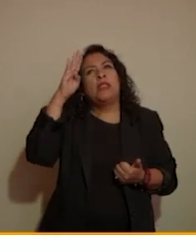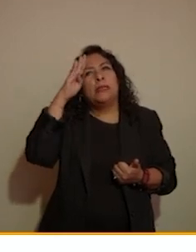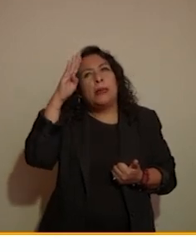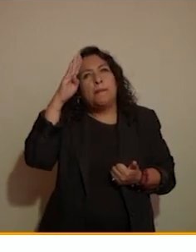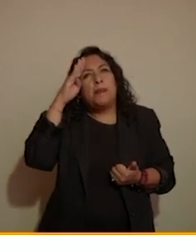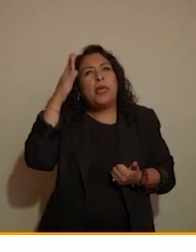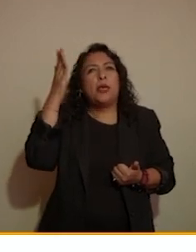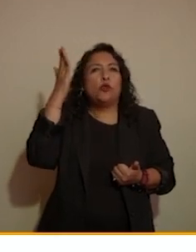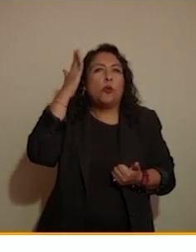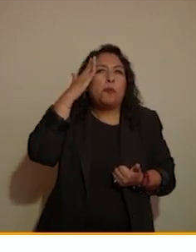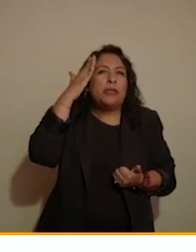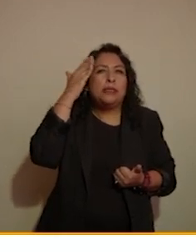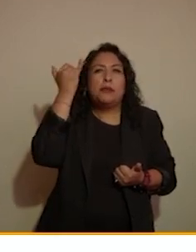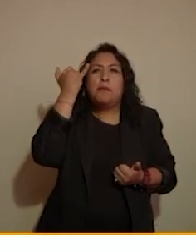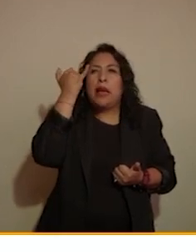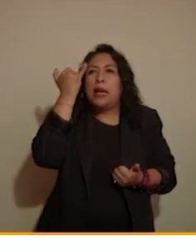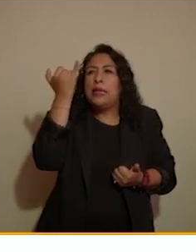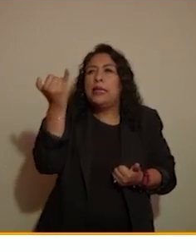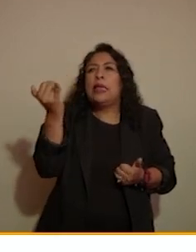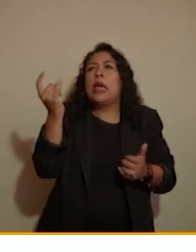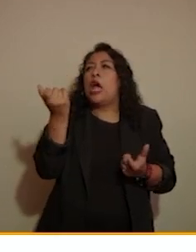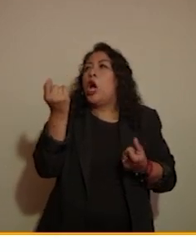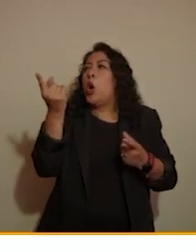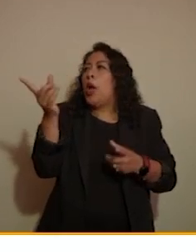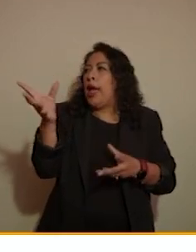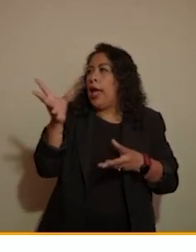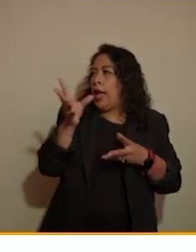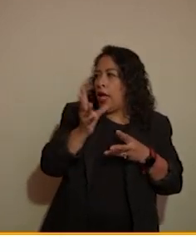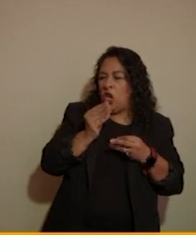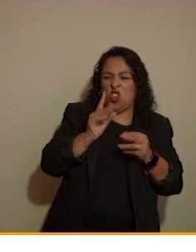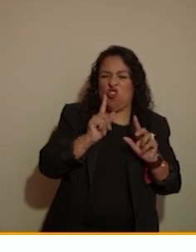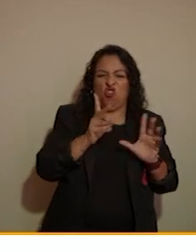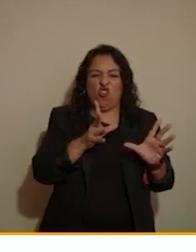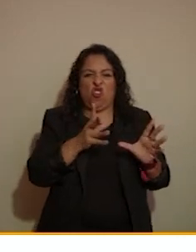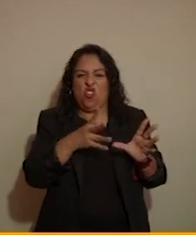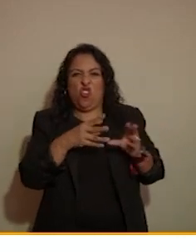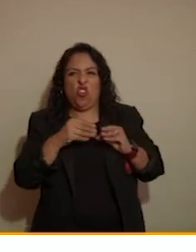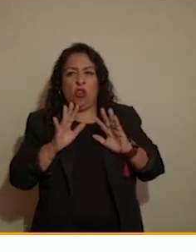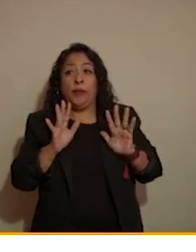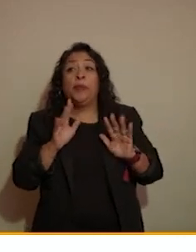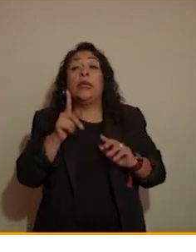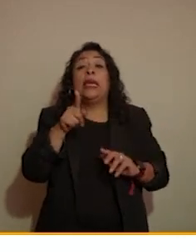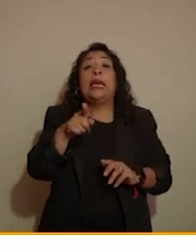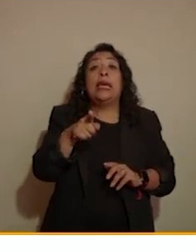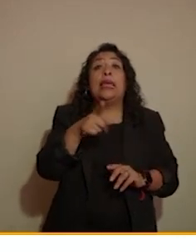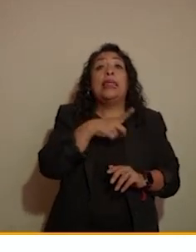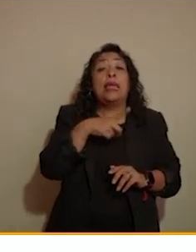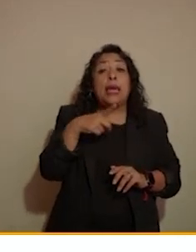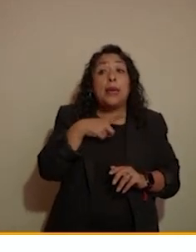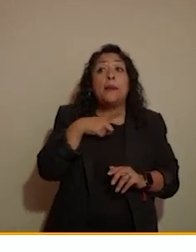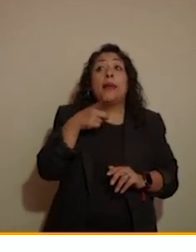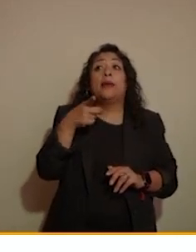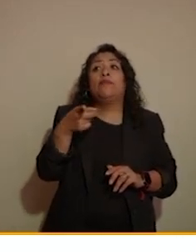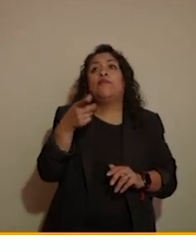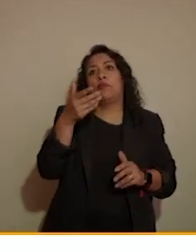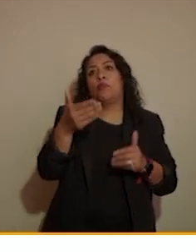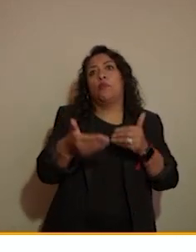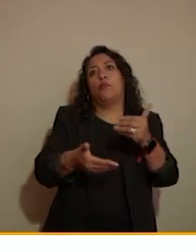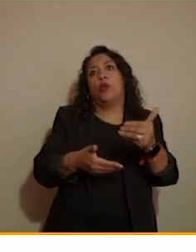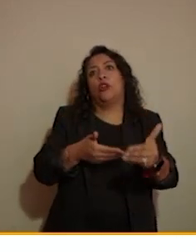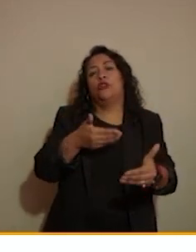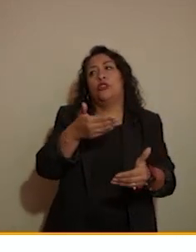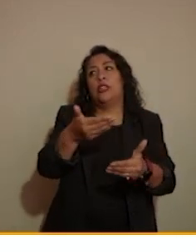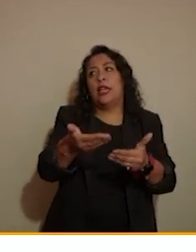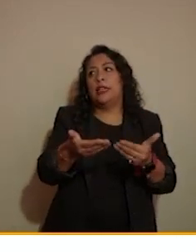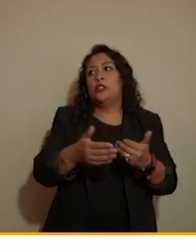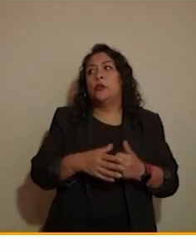no es una idea a la que uno se adhiere o no se adhiere, es un instrumento, es un proceso.